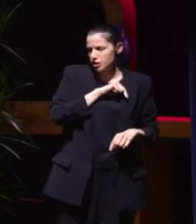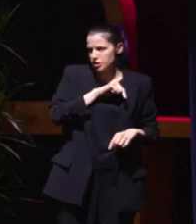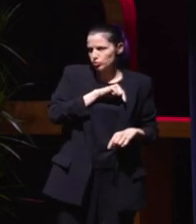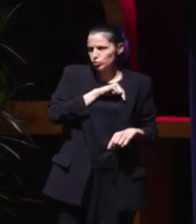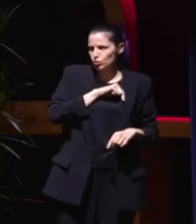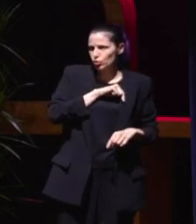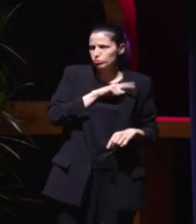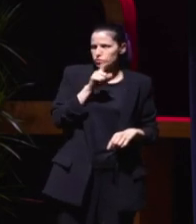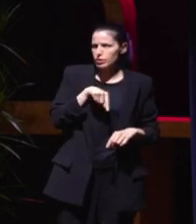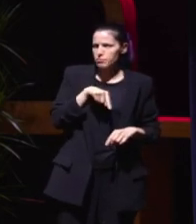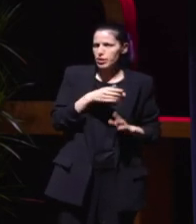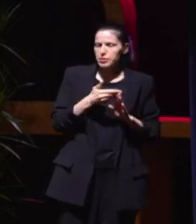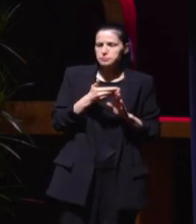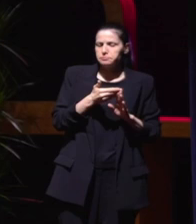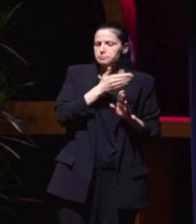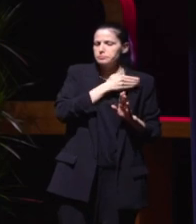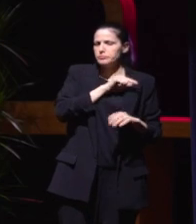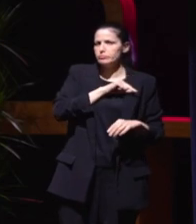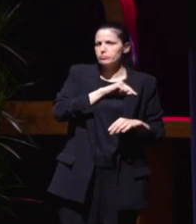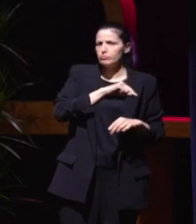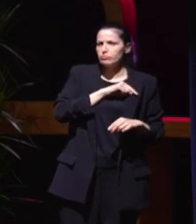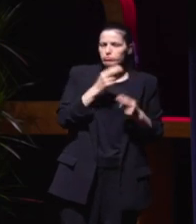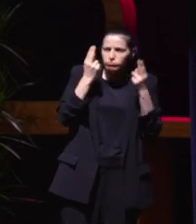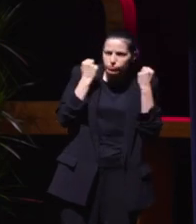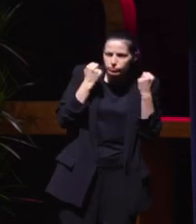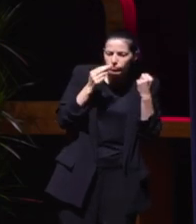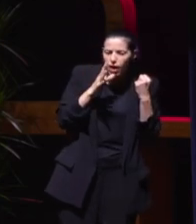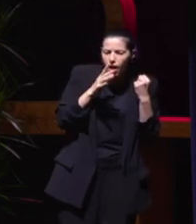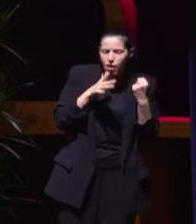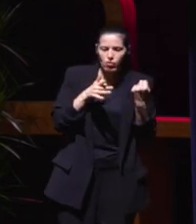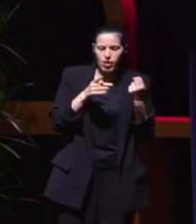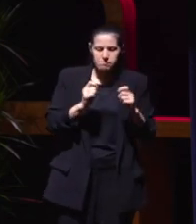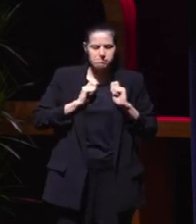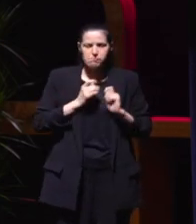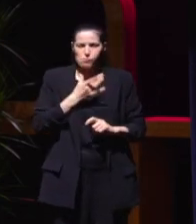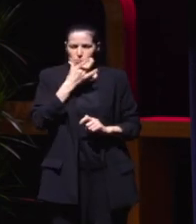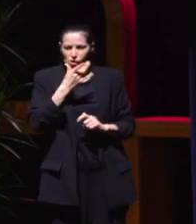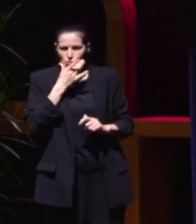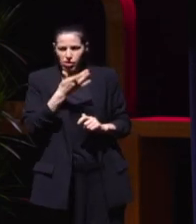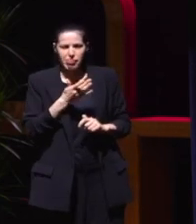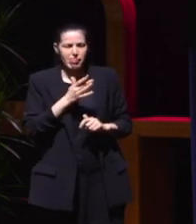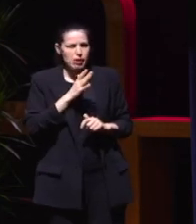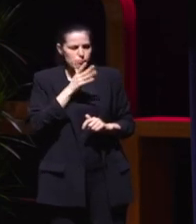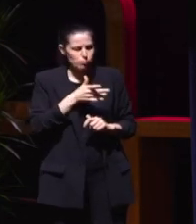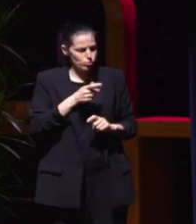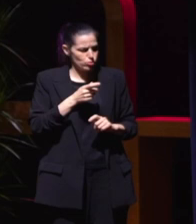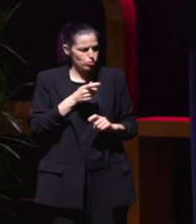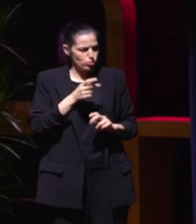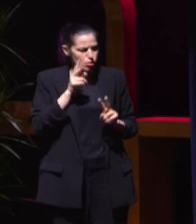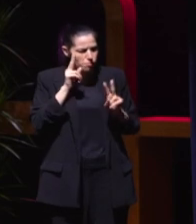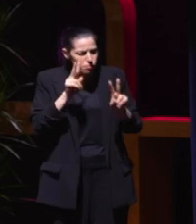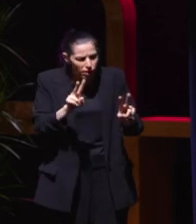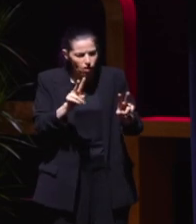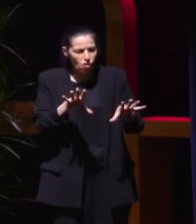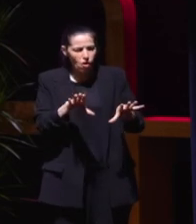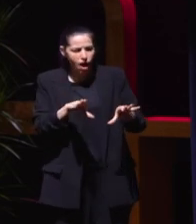la sumisión y ahora siento un poco de vergüenza por por mi experiencia por lo que yo he sentido viendo y